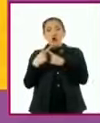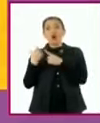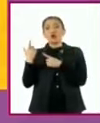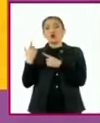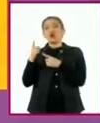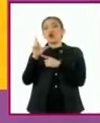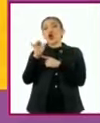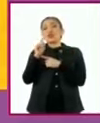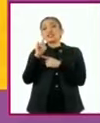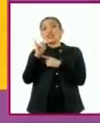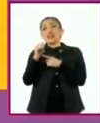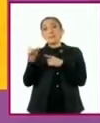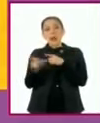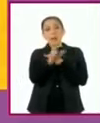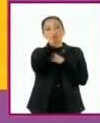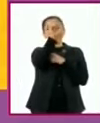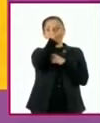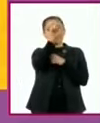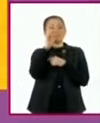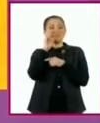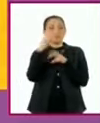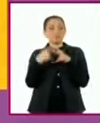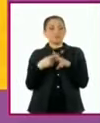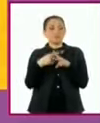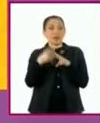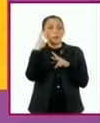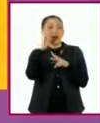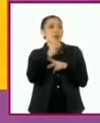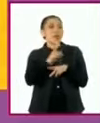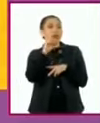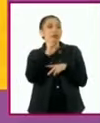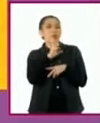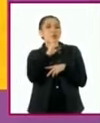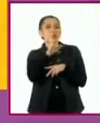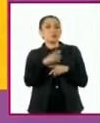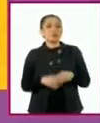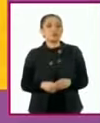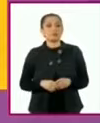dividendo. Resolvamos la división para comprobar la respuesta.